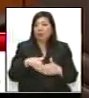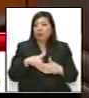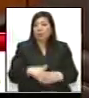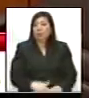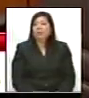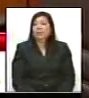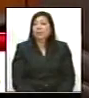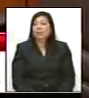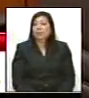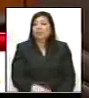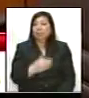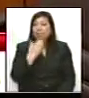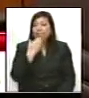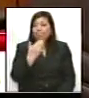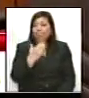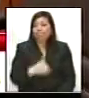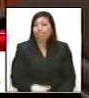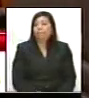gracias